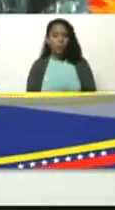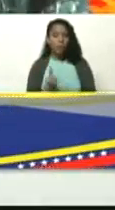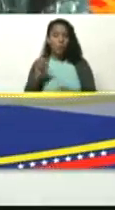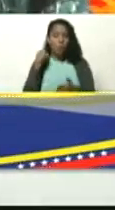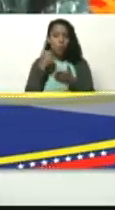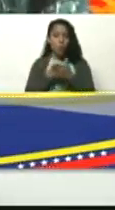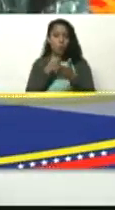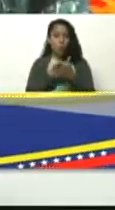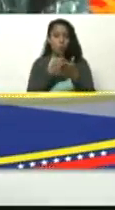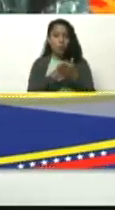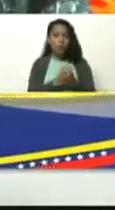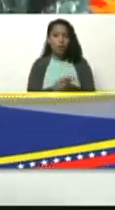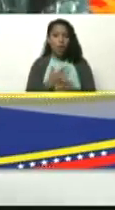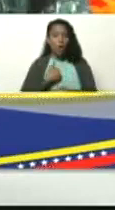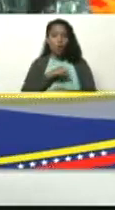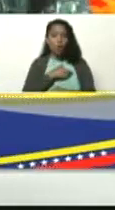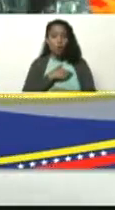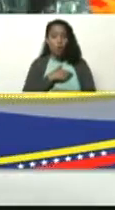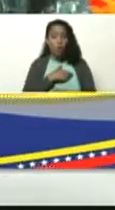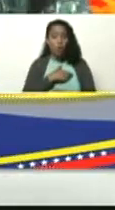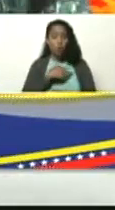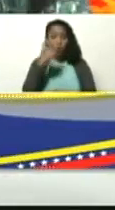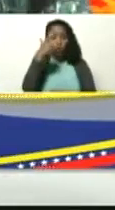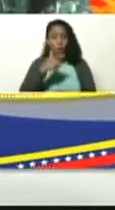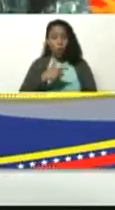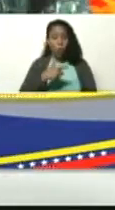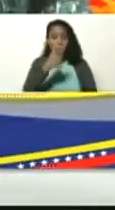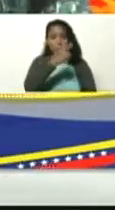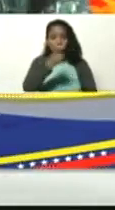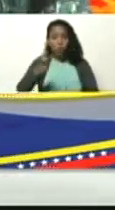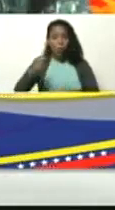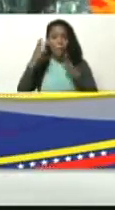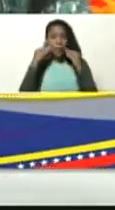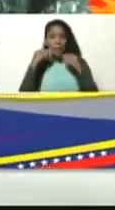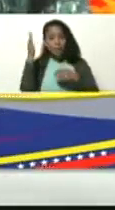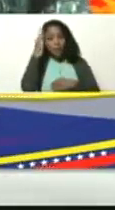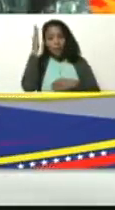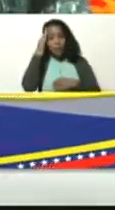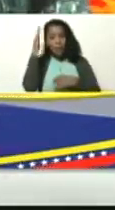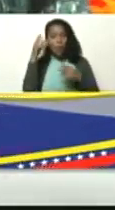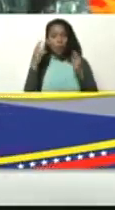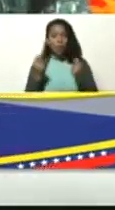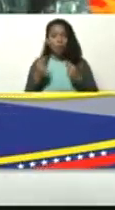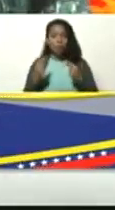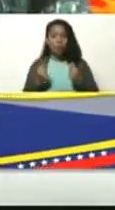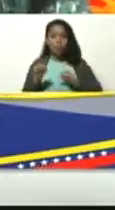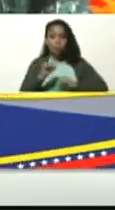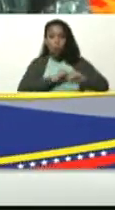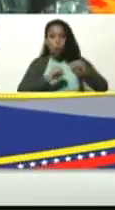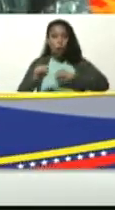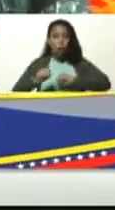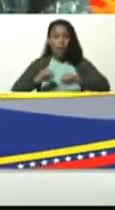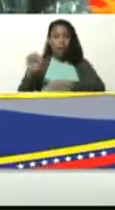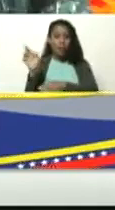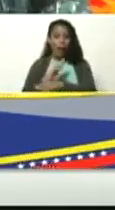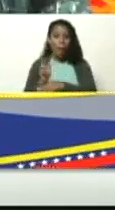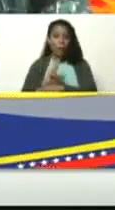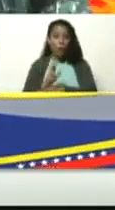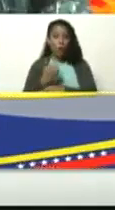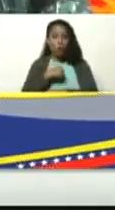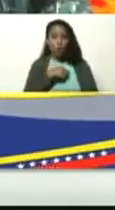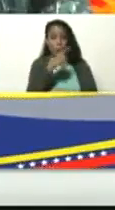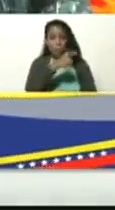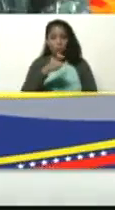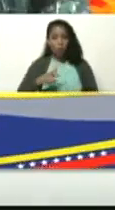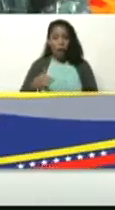luchas. Nosotros somos gente de experiencia, que sabemos reaccionar y actuar rápido. Somos gente